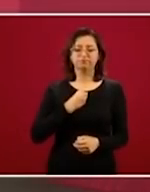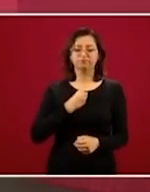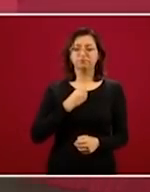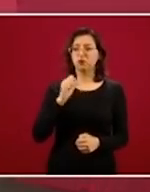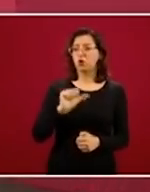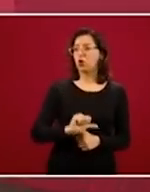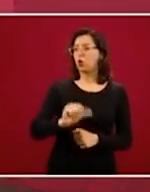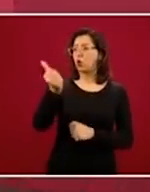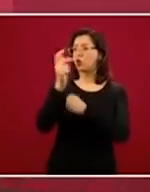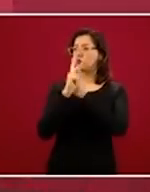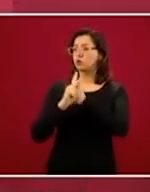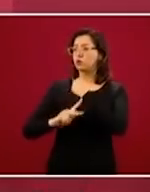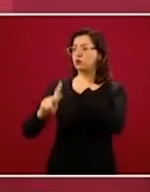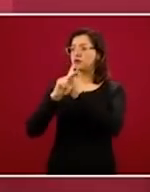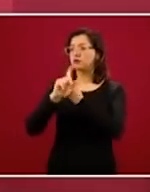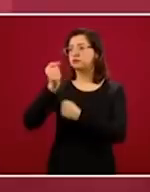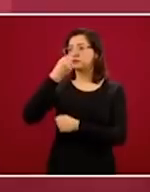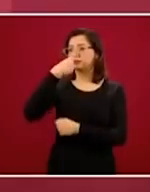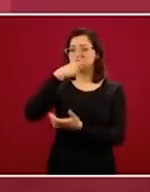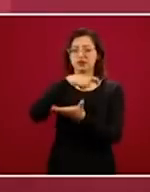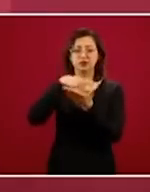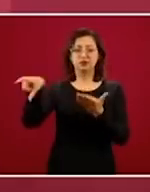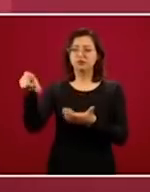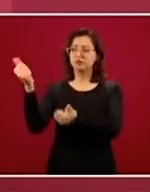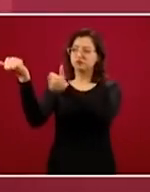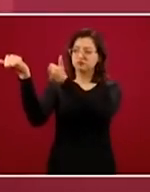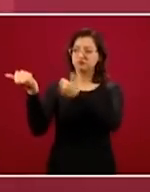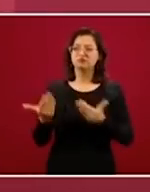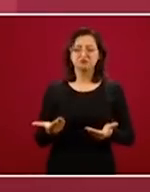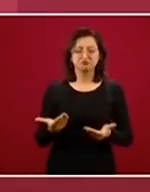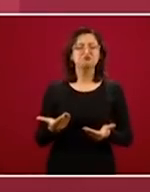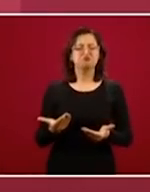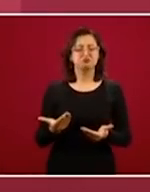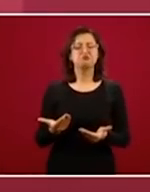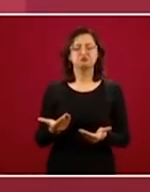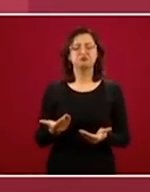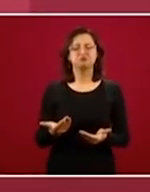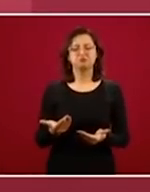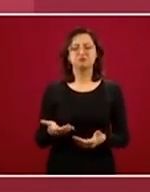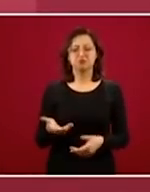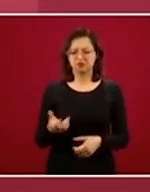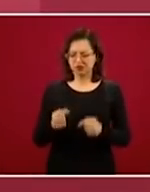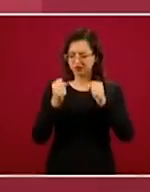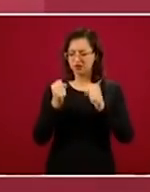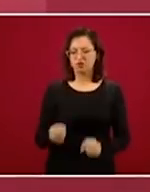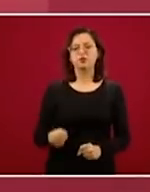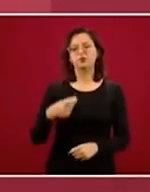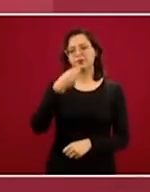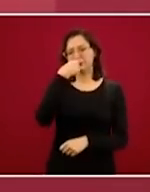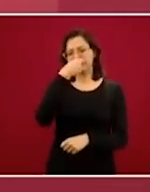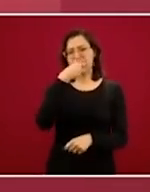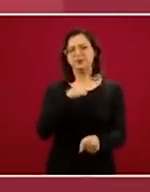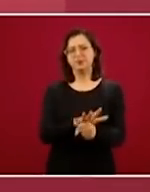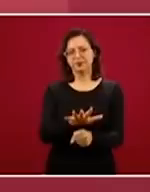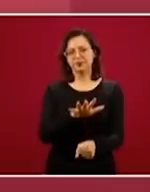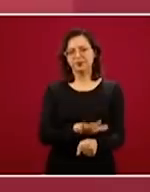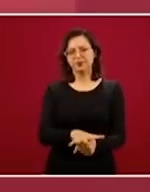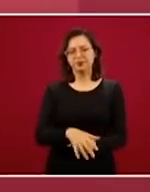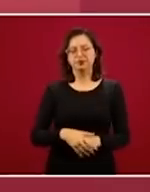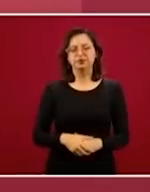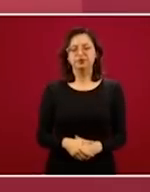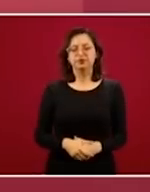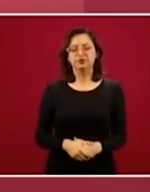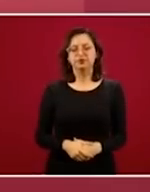en otros países se va a garantizar el abasto y